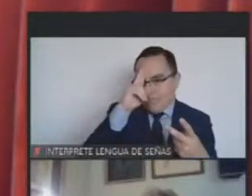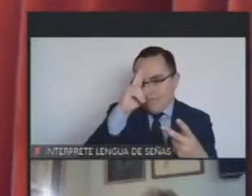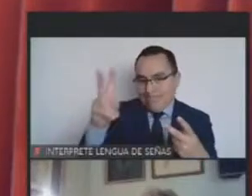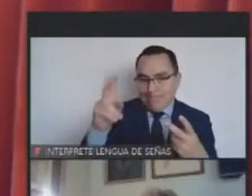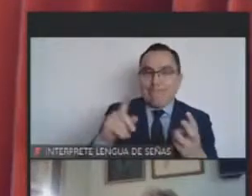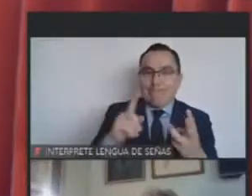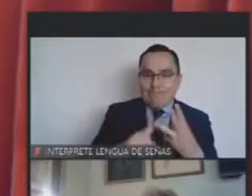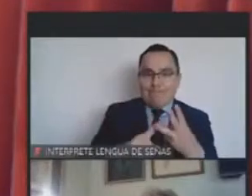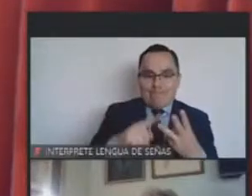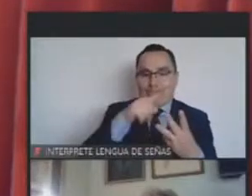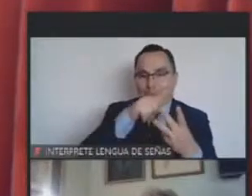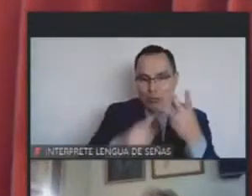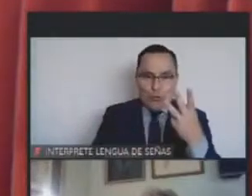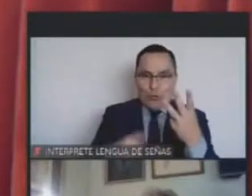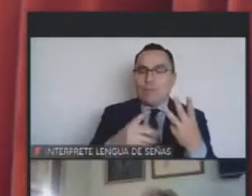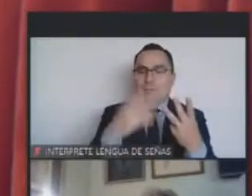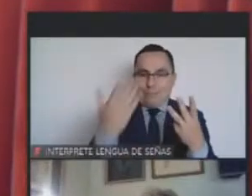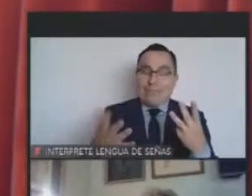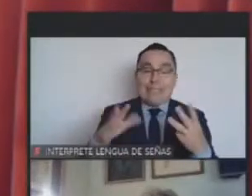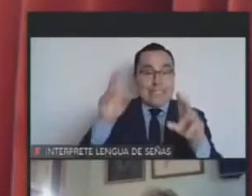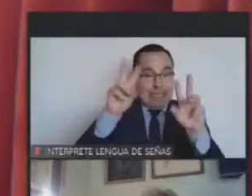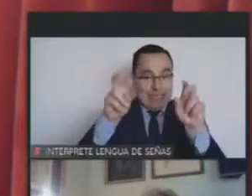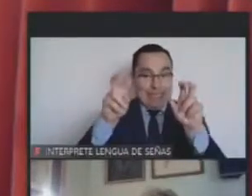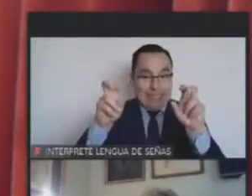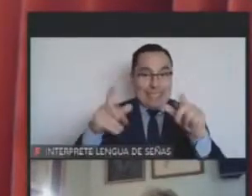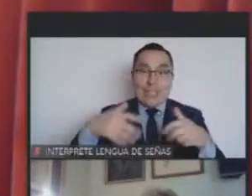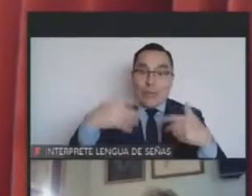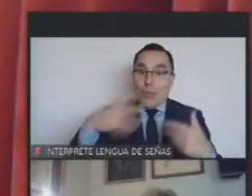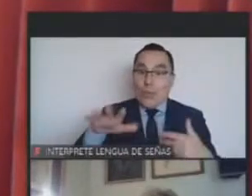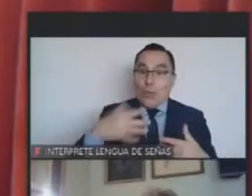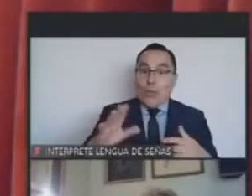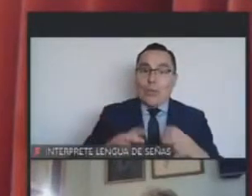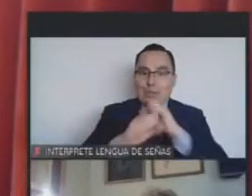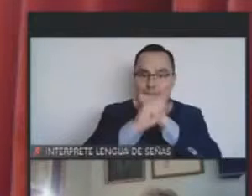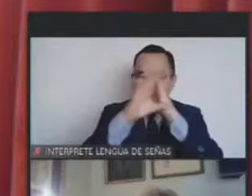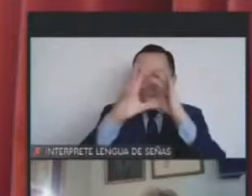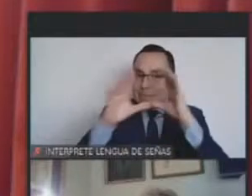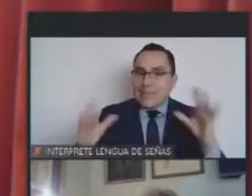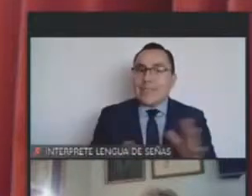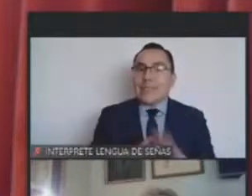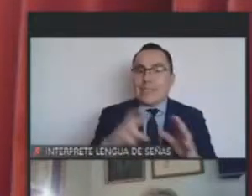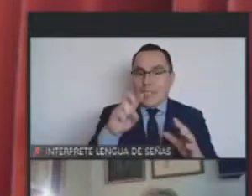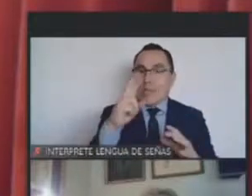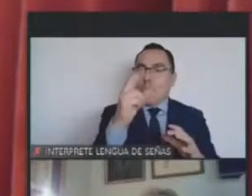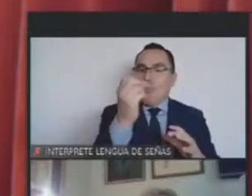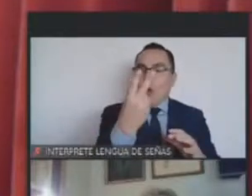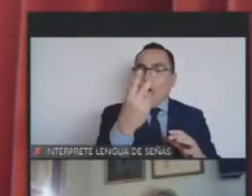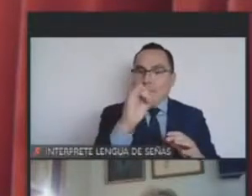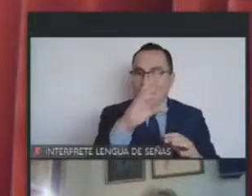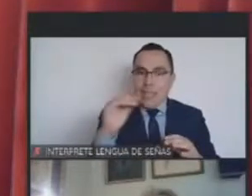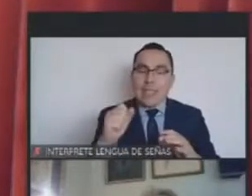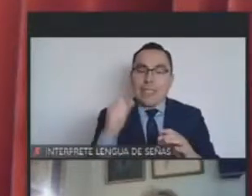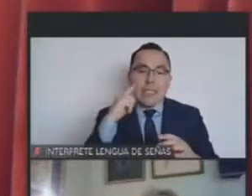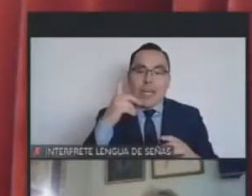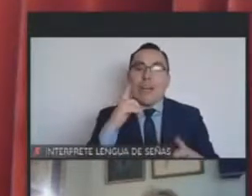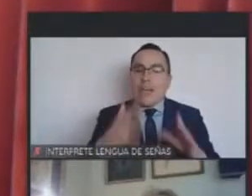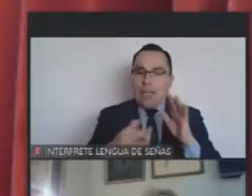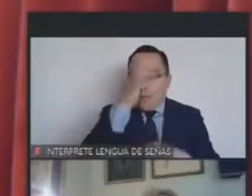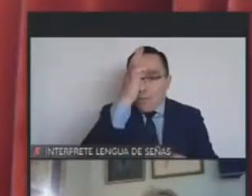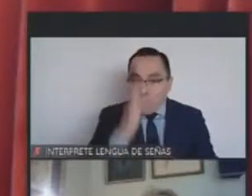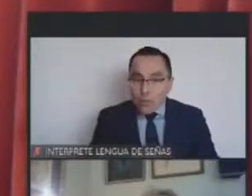panel con ellos en este tema tan interesante sobre el tema de transparencia y probidad en la función pública. Y